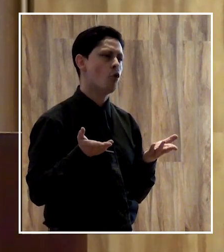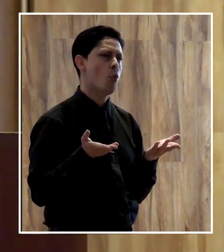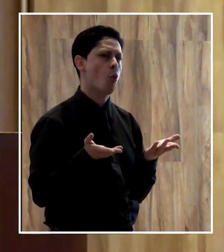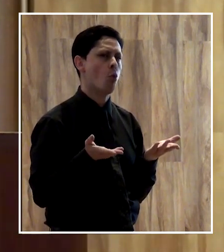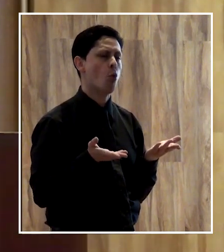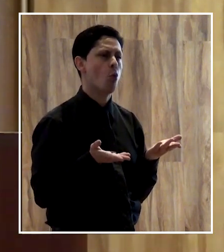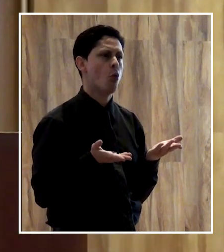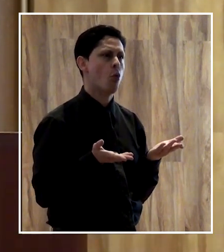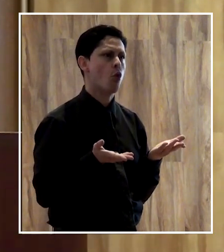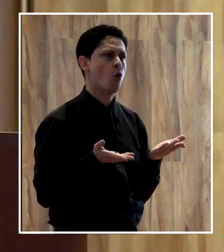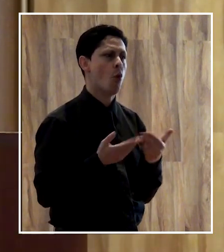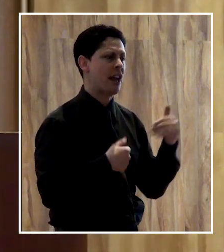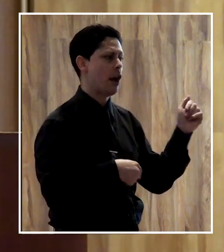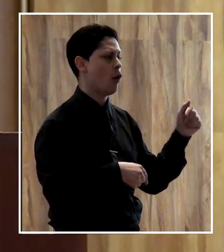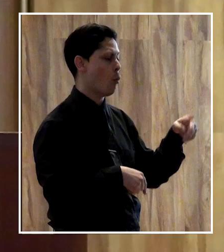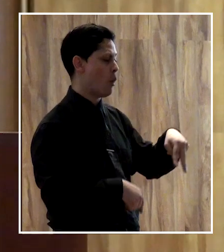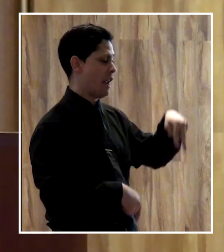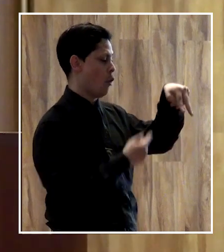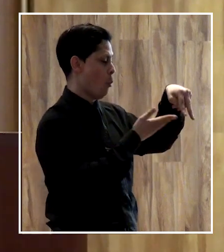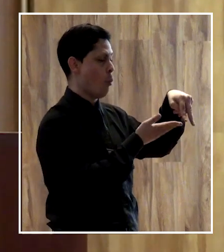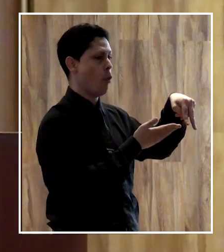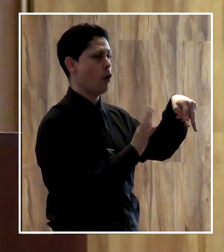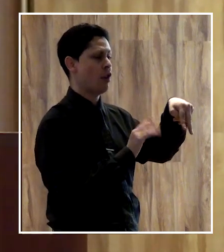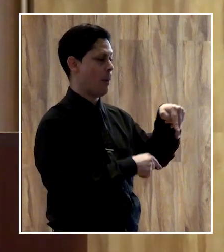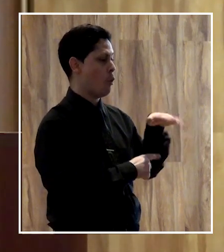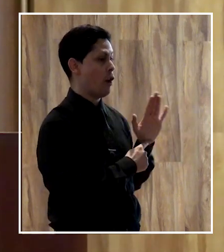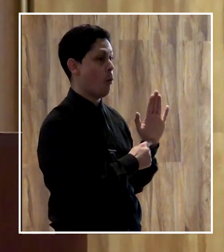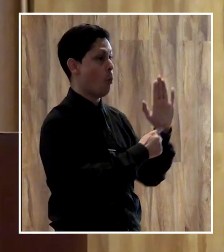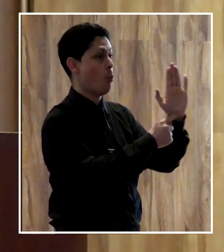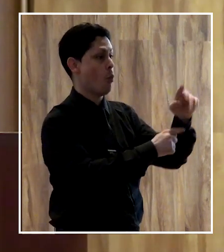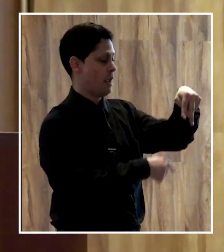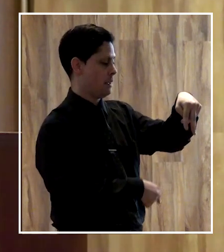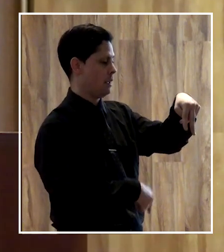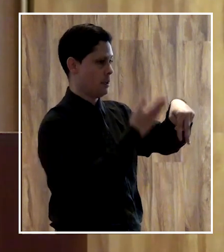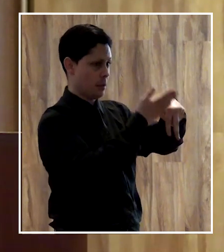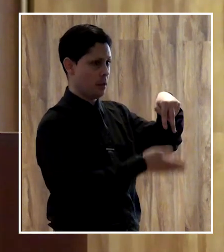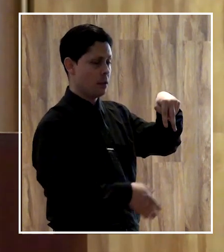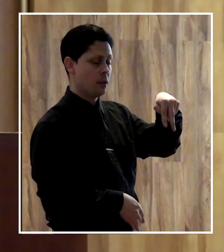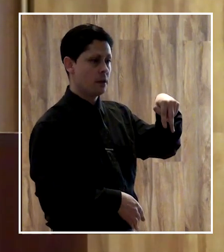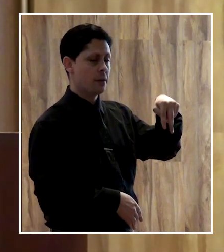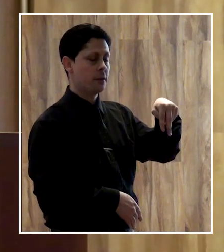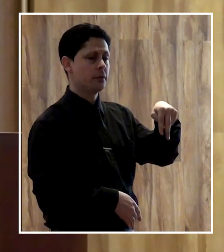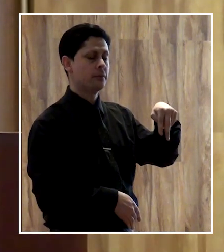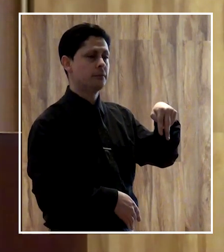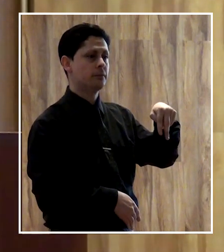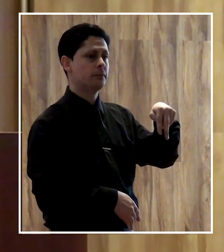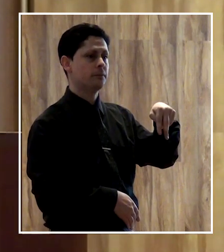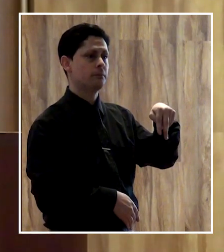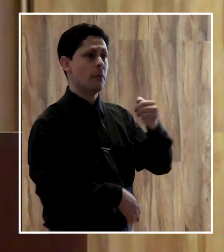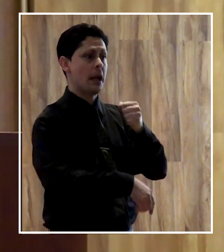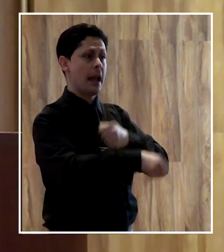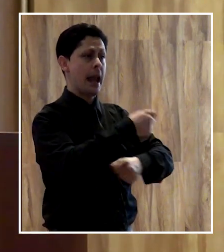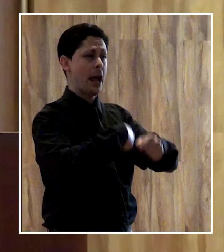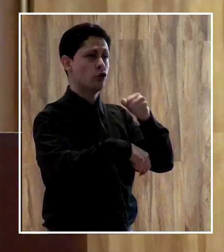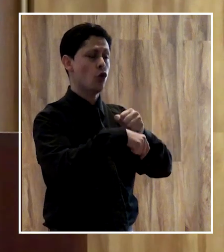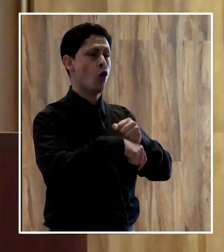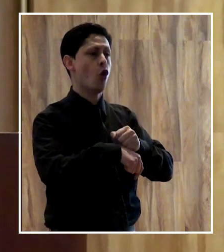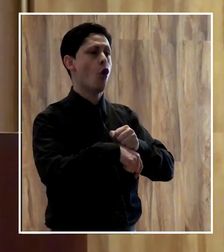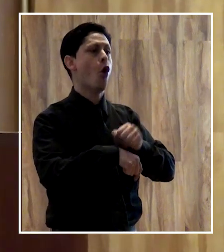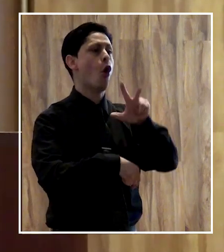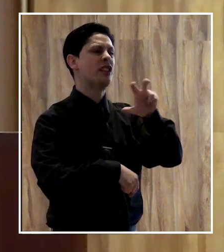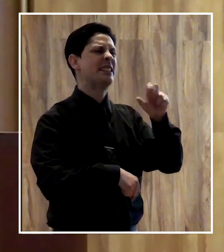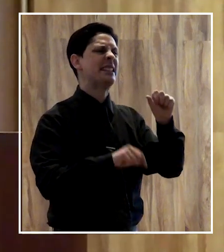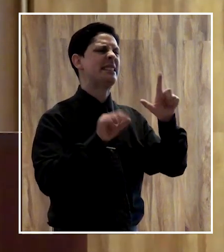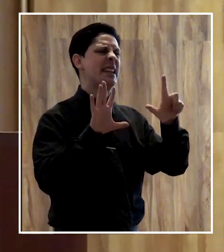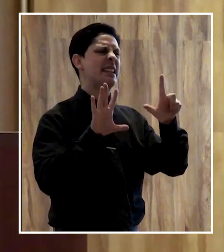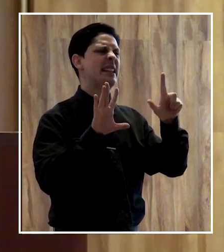de alguna manera lo retrata, o hechos que lo retratan de cuerpo entero. El año